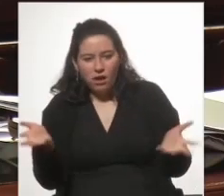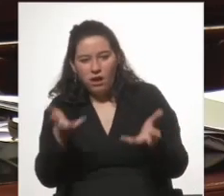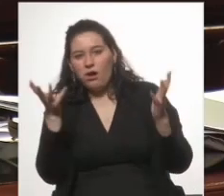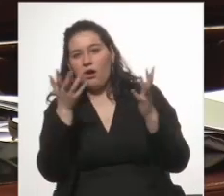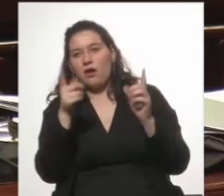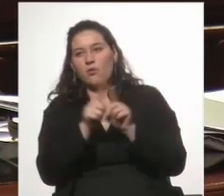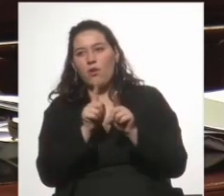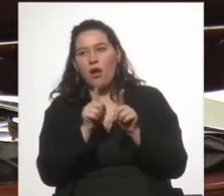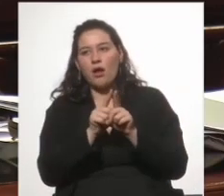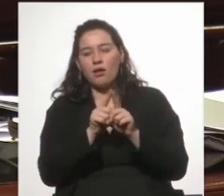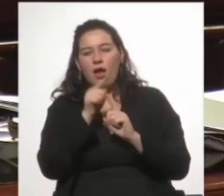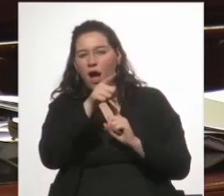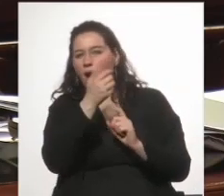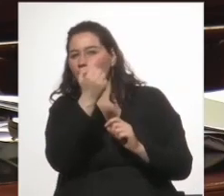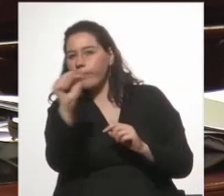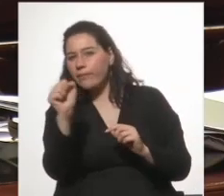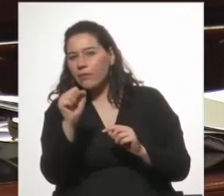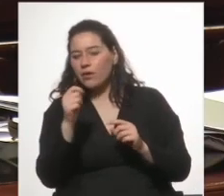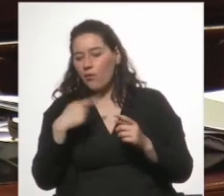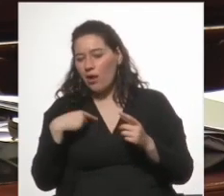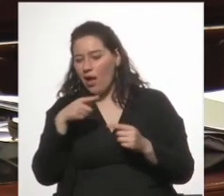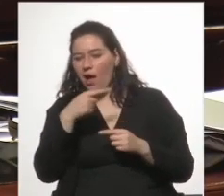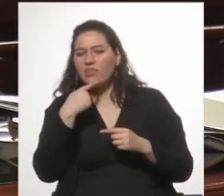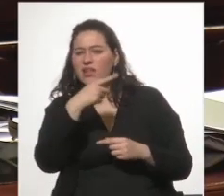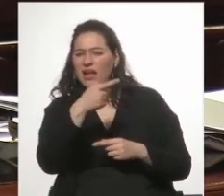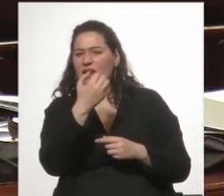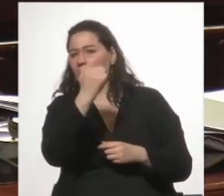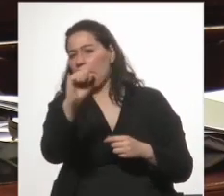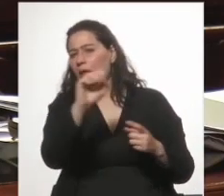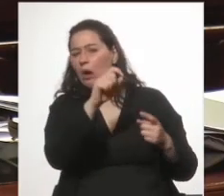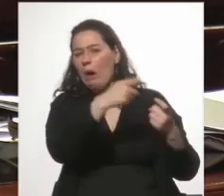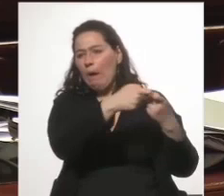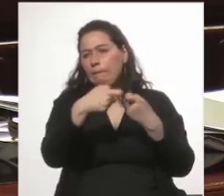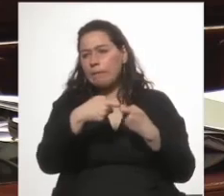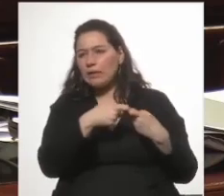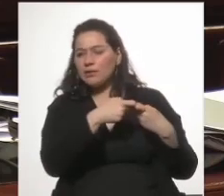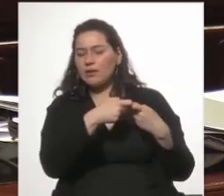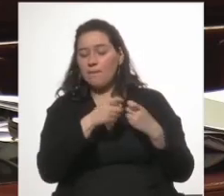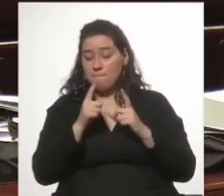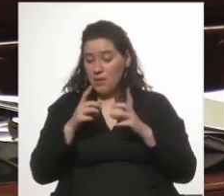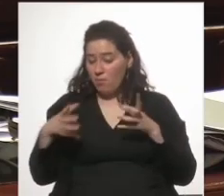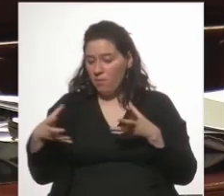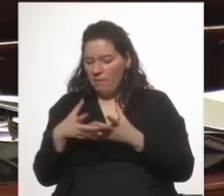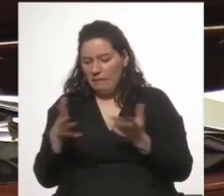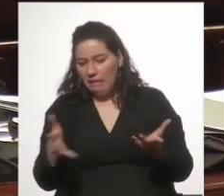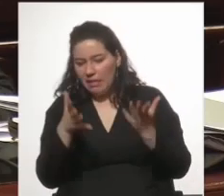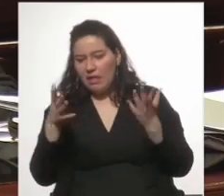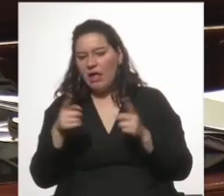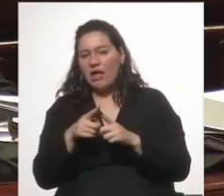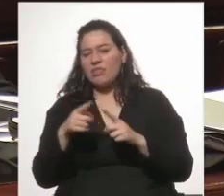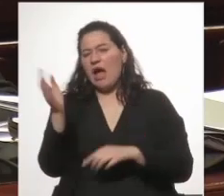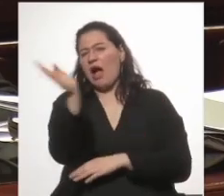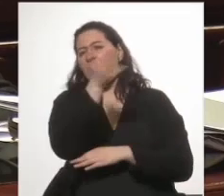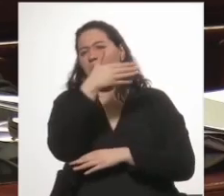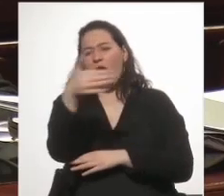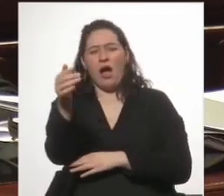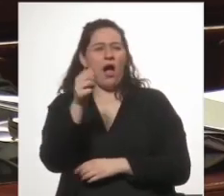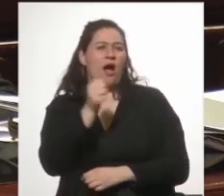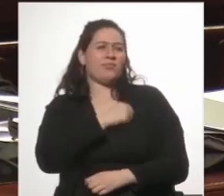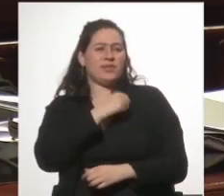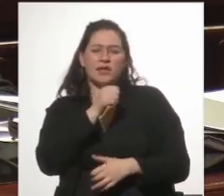la consigna desafuero o complicidad. Estos son los mismos que en algún momento ondearon banderas artiguistas y